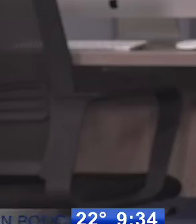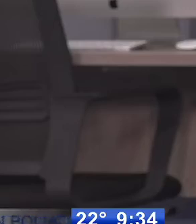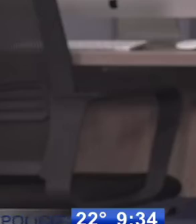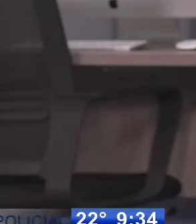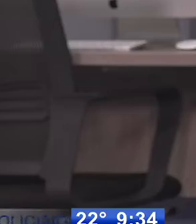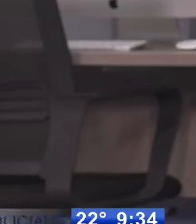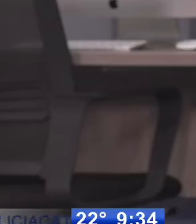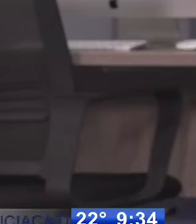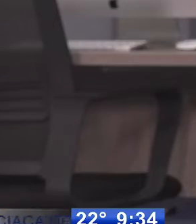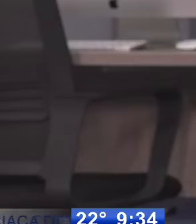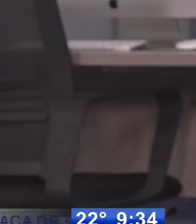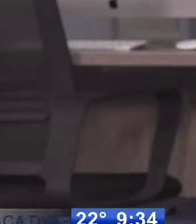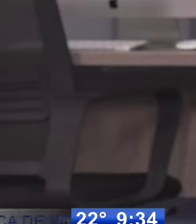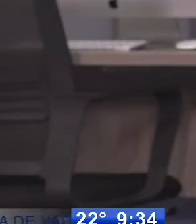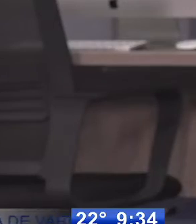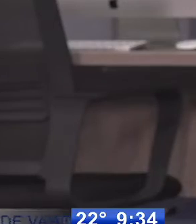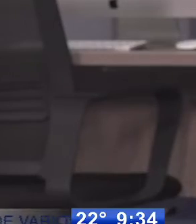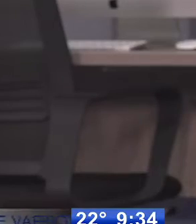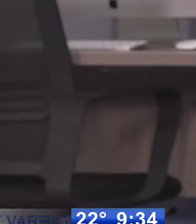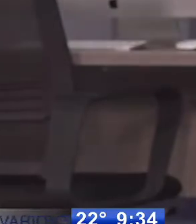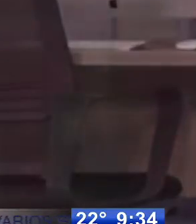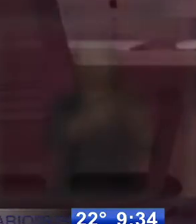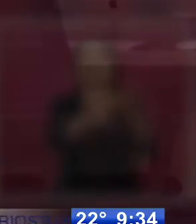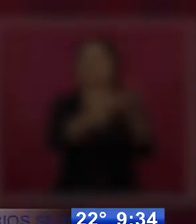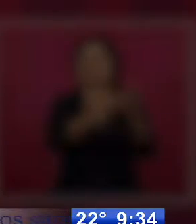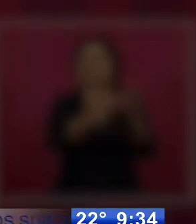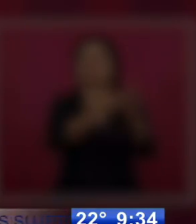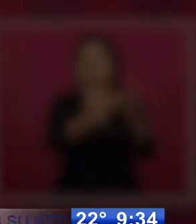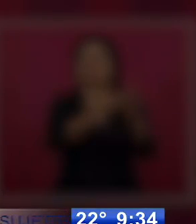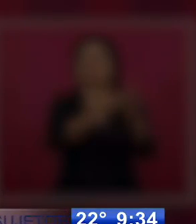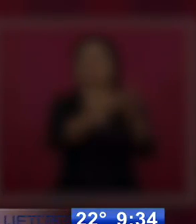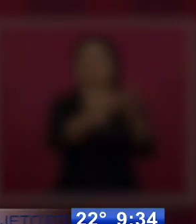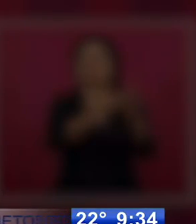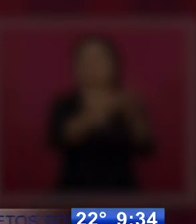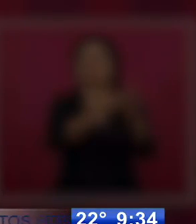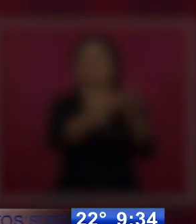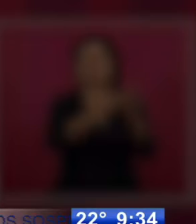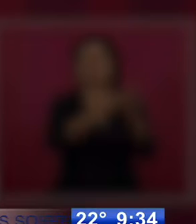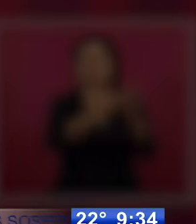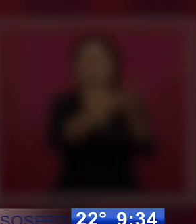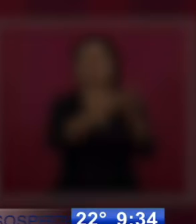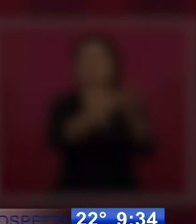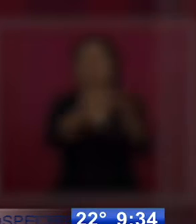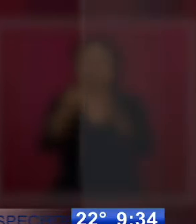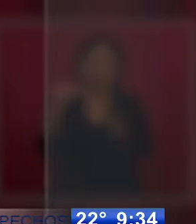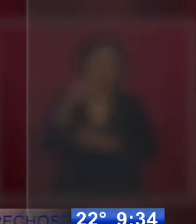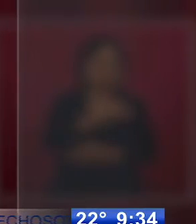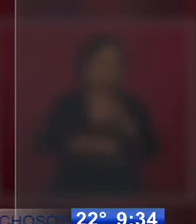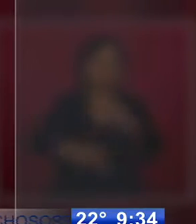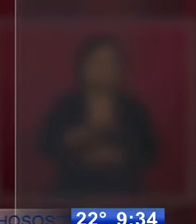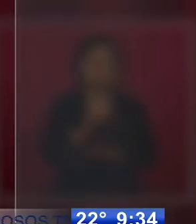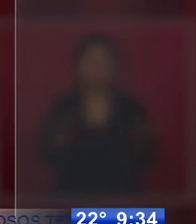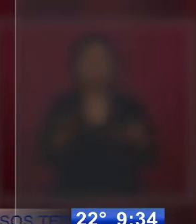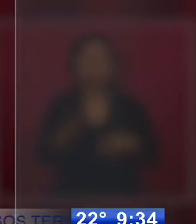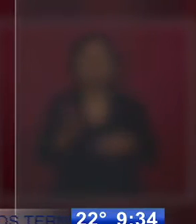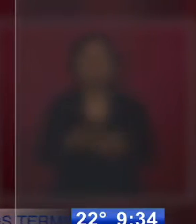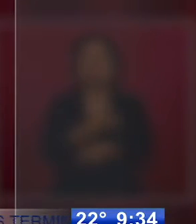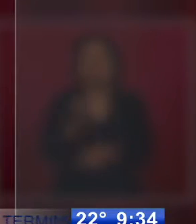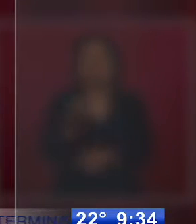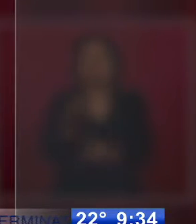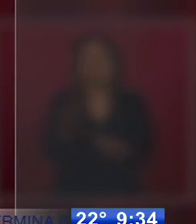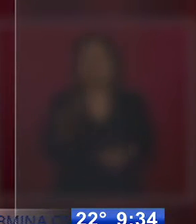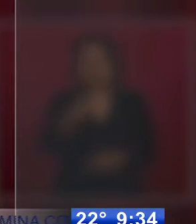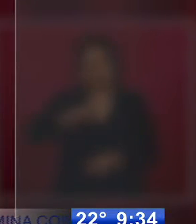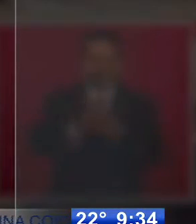para que entendamos un poquito mejor esta situación vamos a presentarles esta información por ejemplo que implica todo